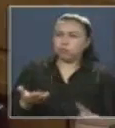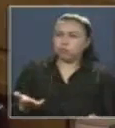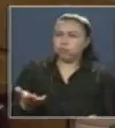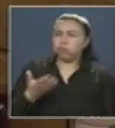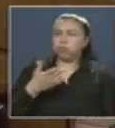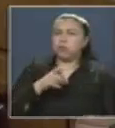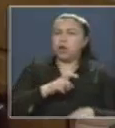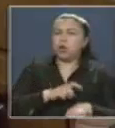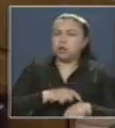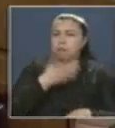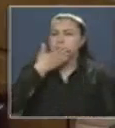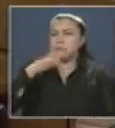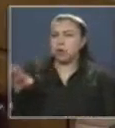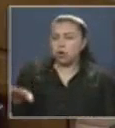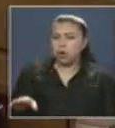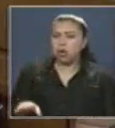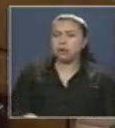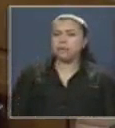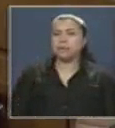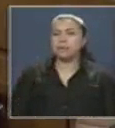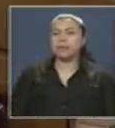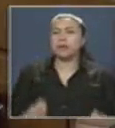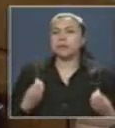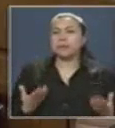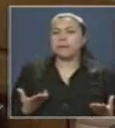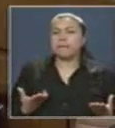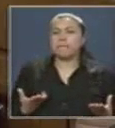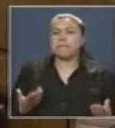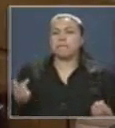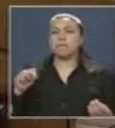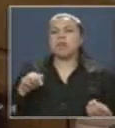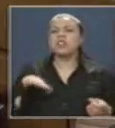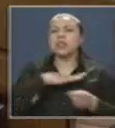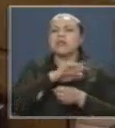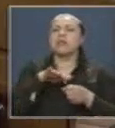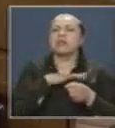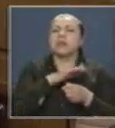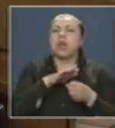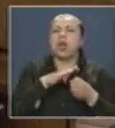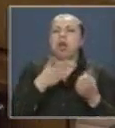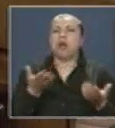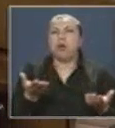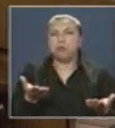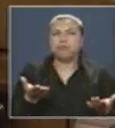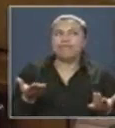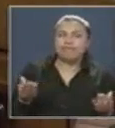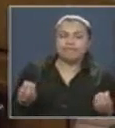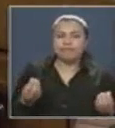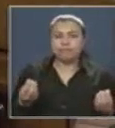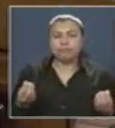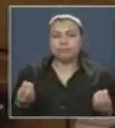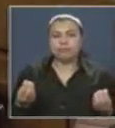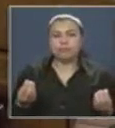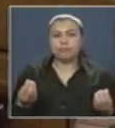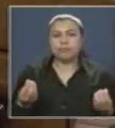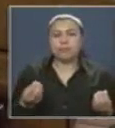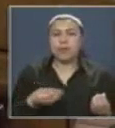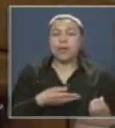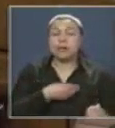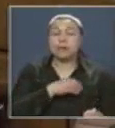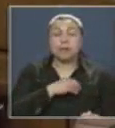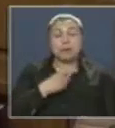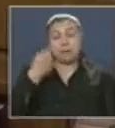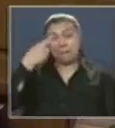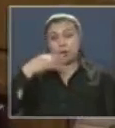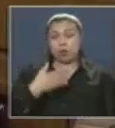mejores. Pero así como ese tipo de situaciones, incluso anecdóticas, lamentables, pero anecdóticas al